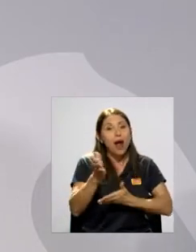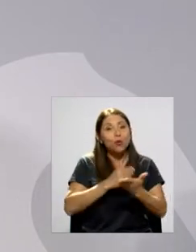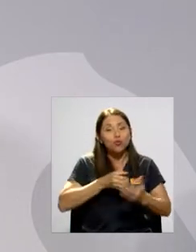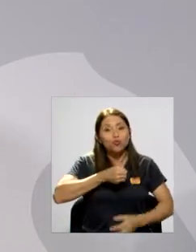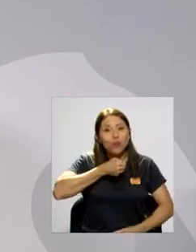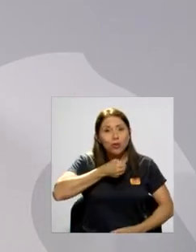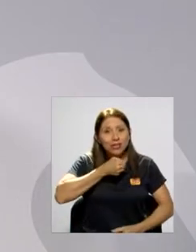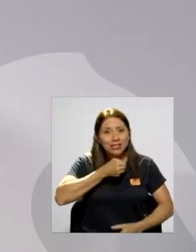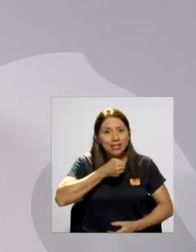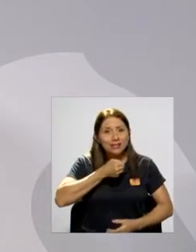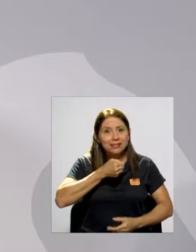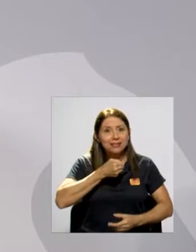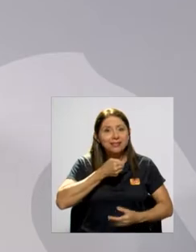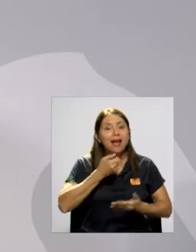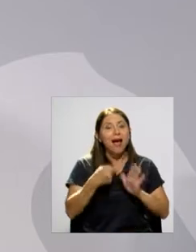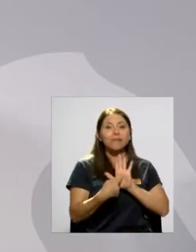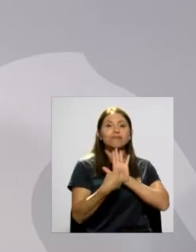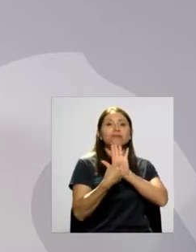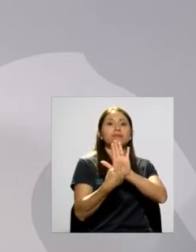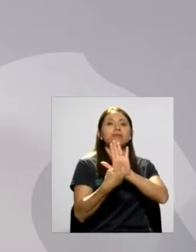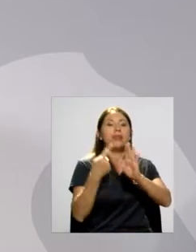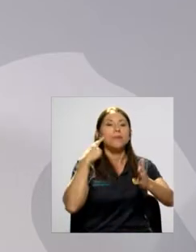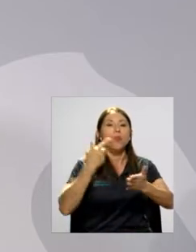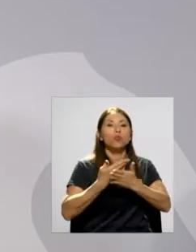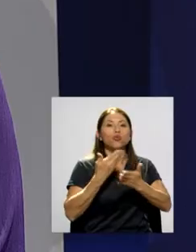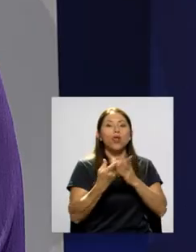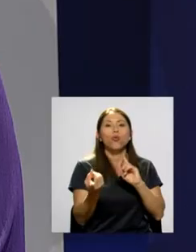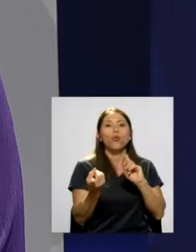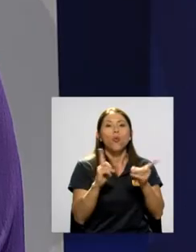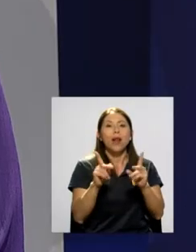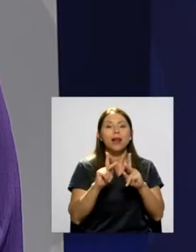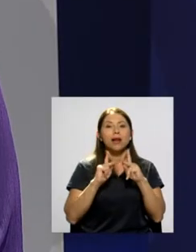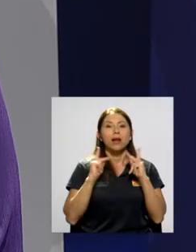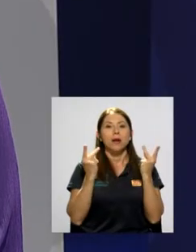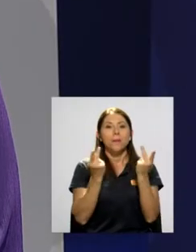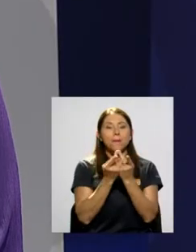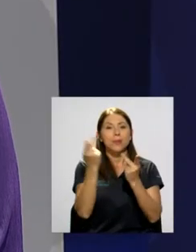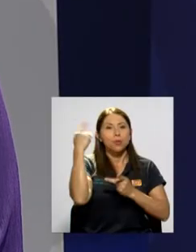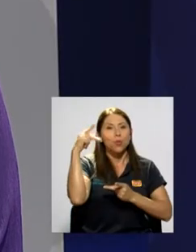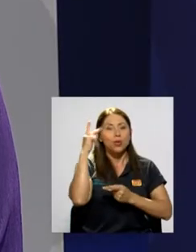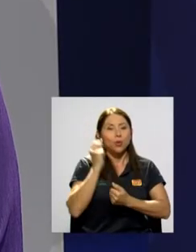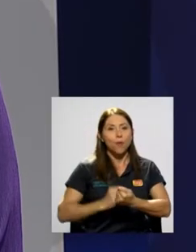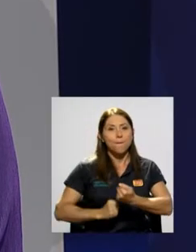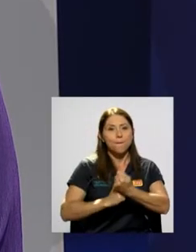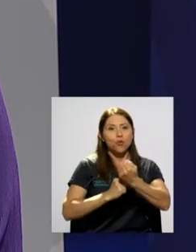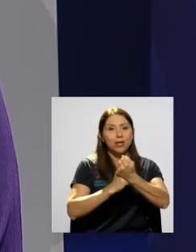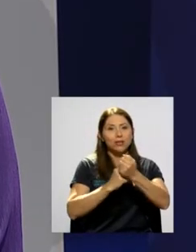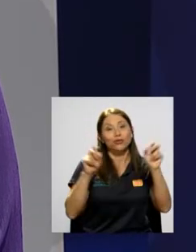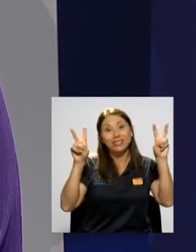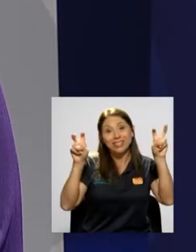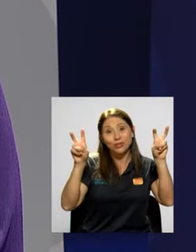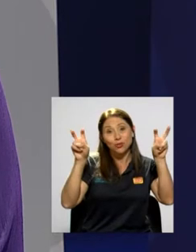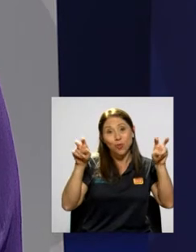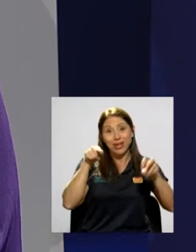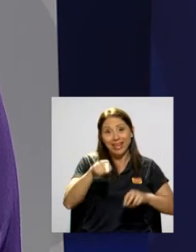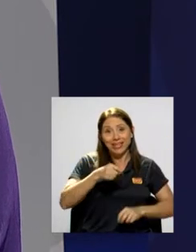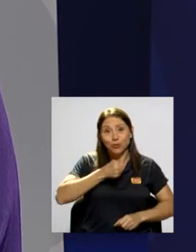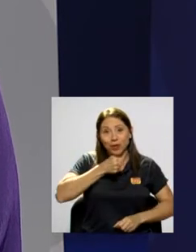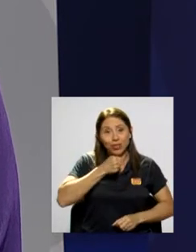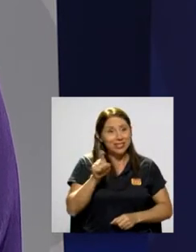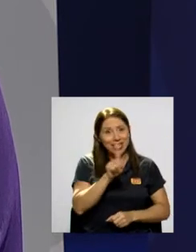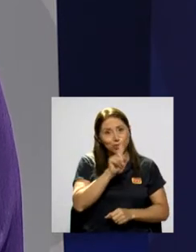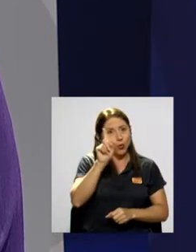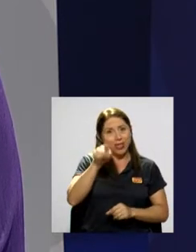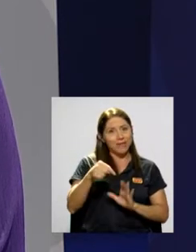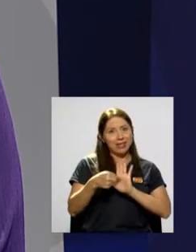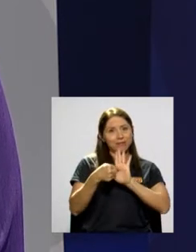en cuál fuerza política están apoyando. Y eso era algo que se supone que los periodistas no hacían, ¿verdad? Pero